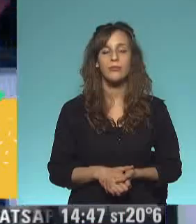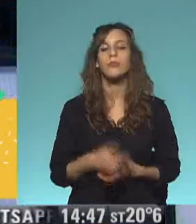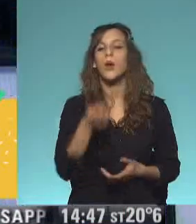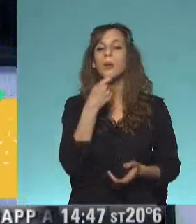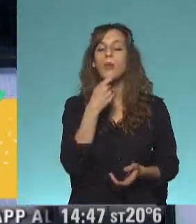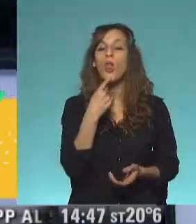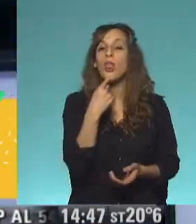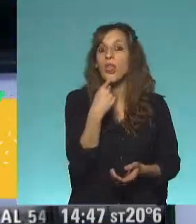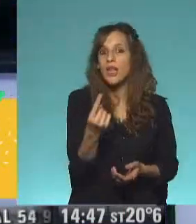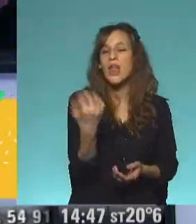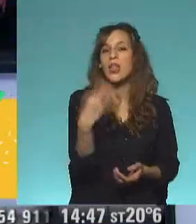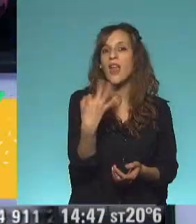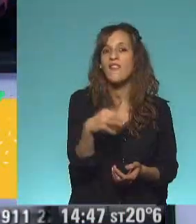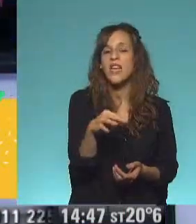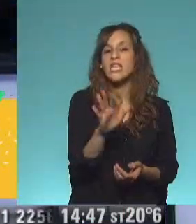qué?